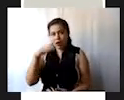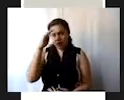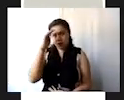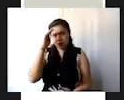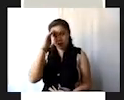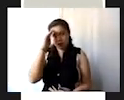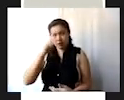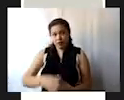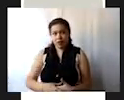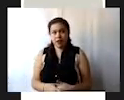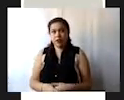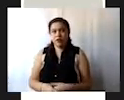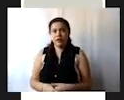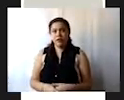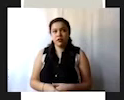esquemas.